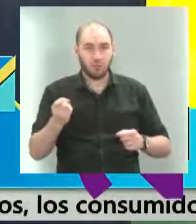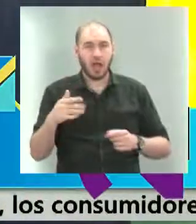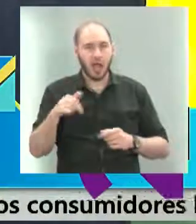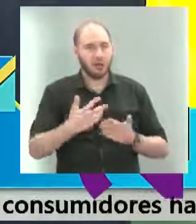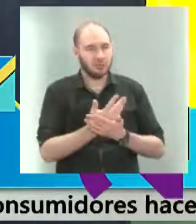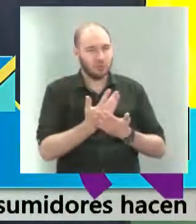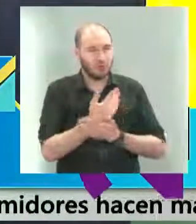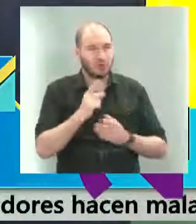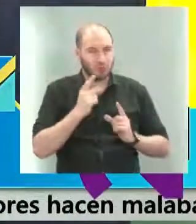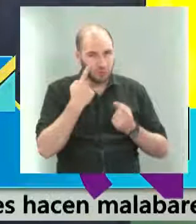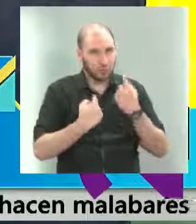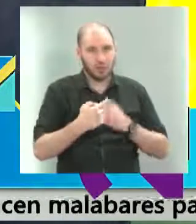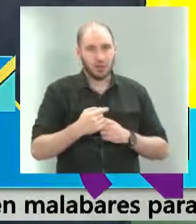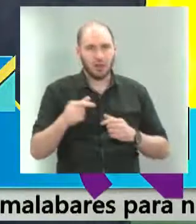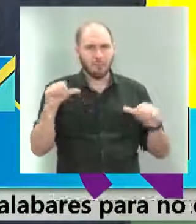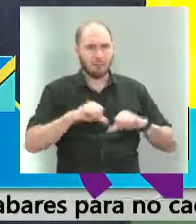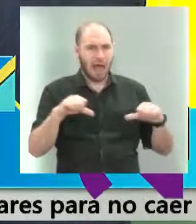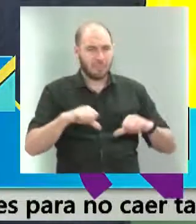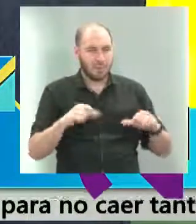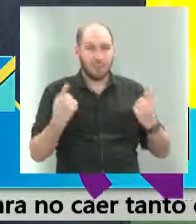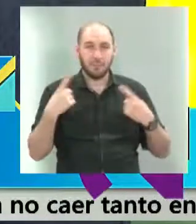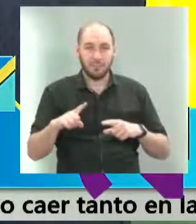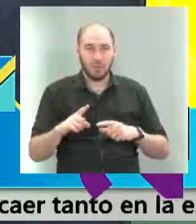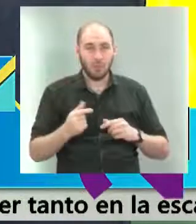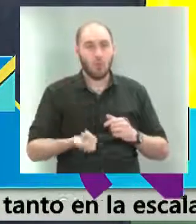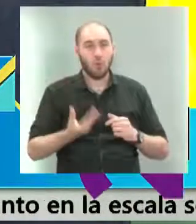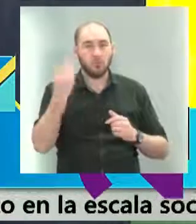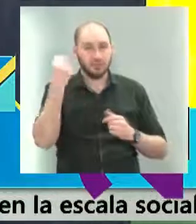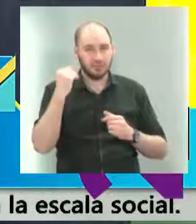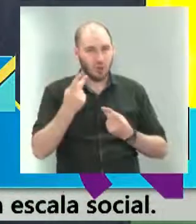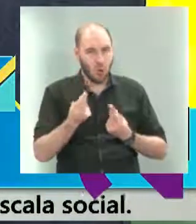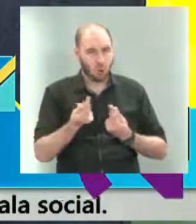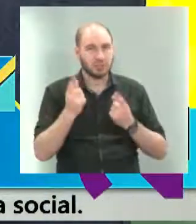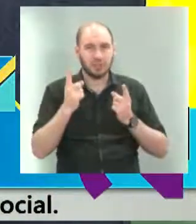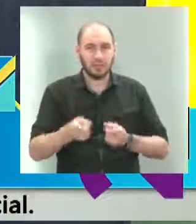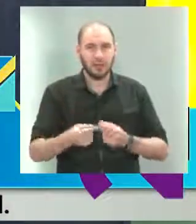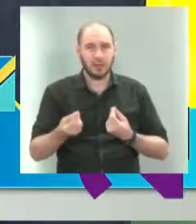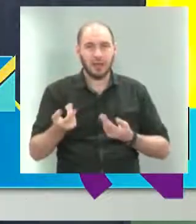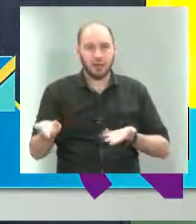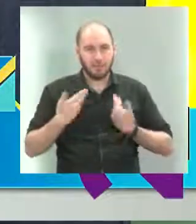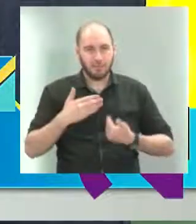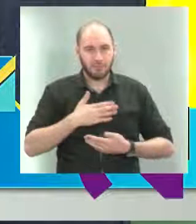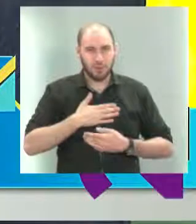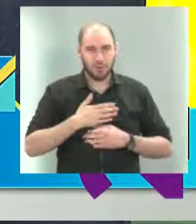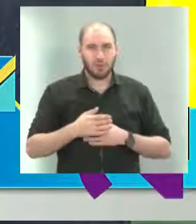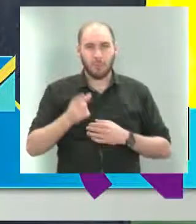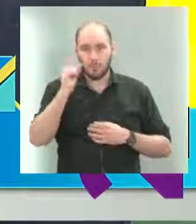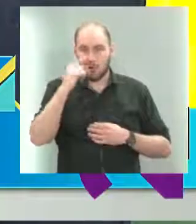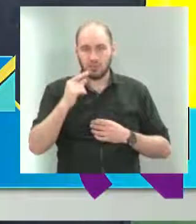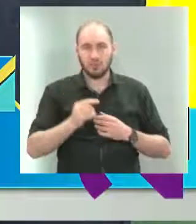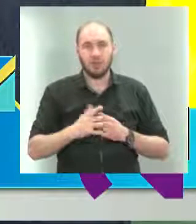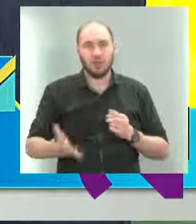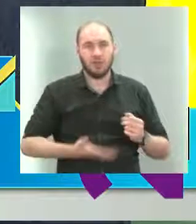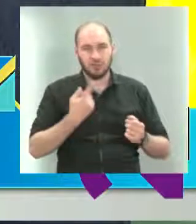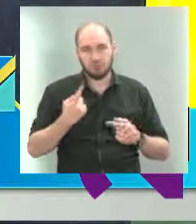pecho, qué desastre lo que ha pasado, pero muchas veces los utilizan también para sus fines personales, políticos, de